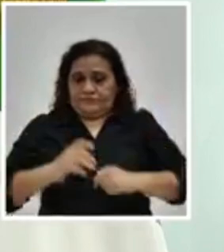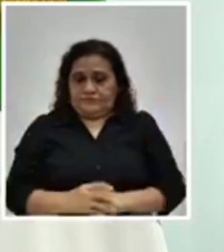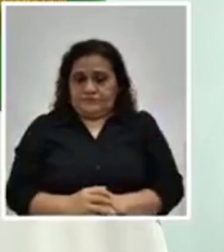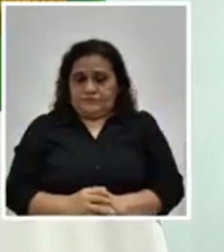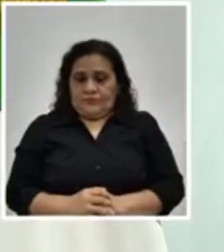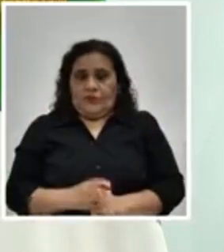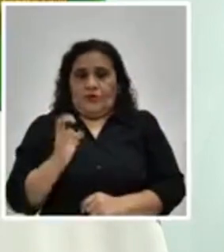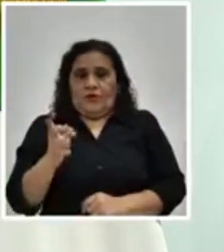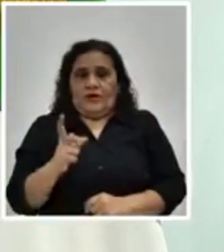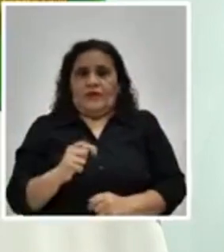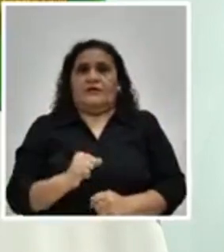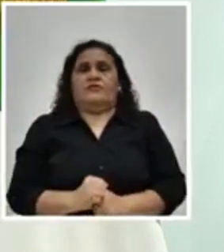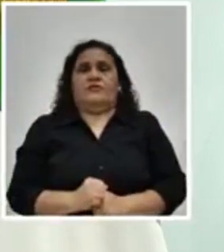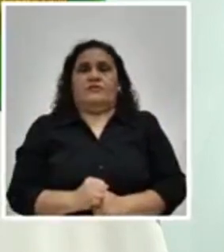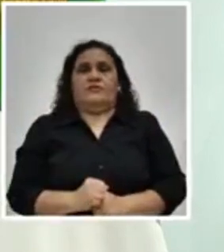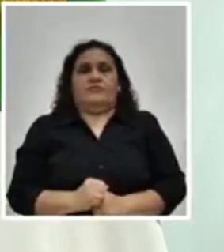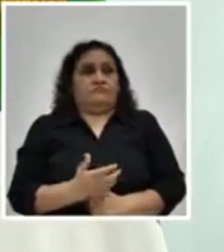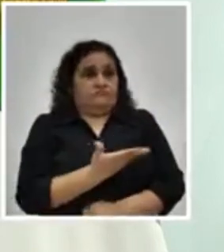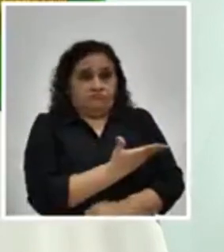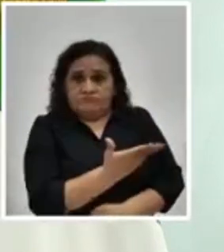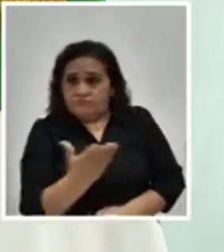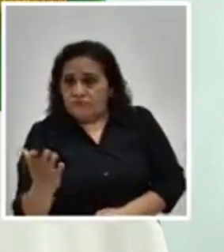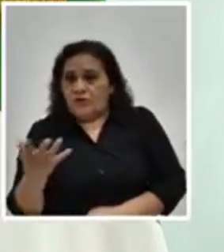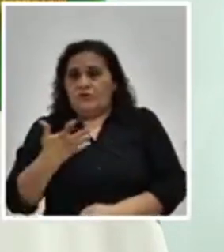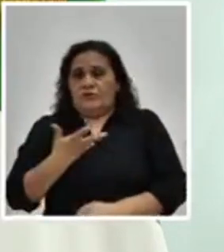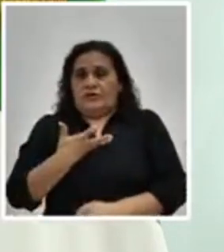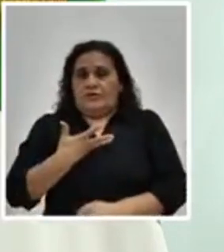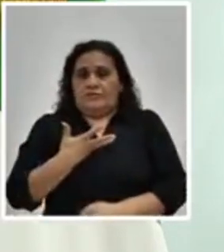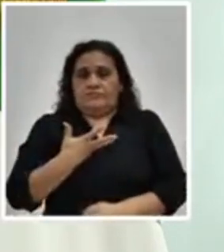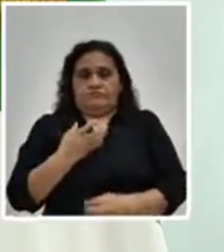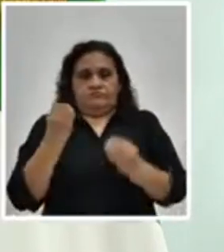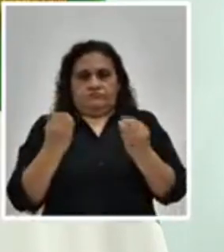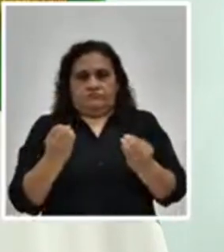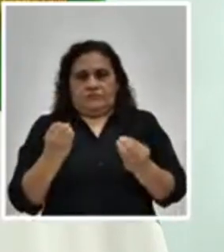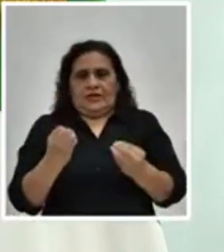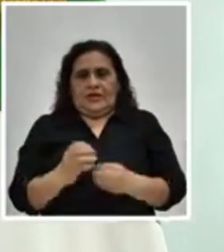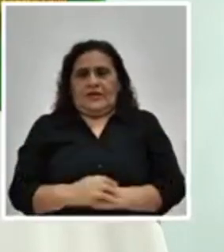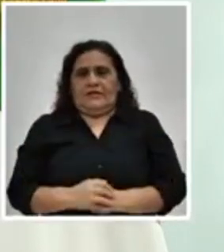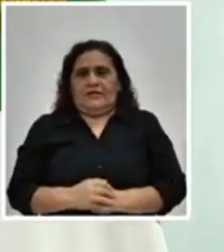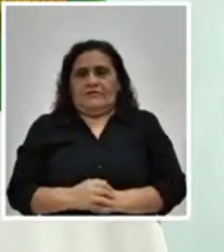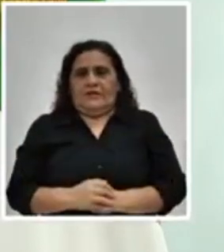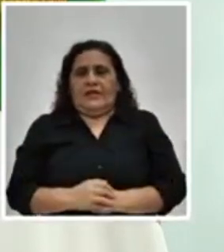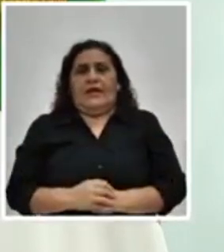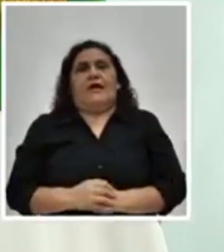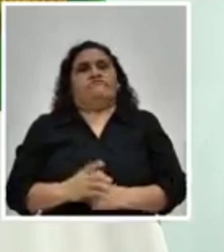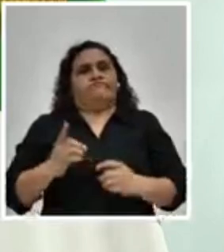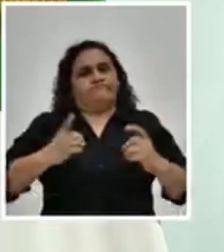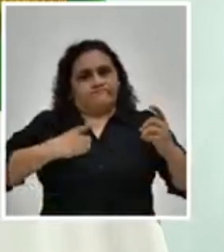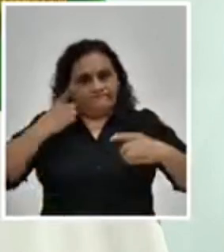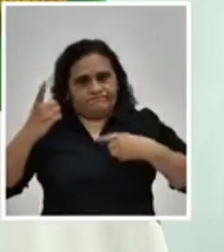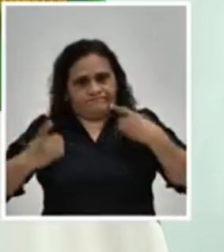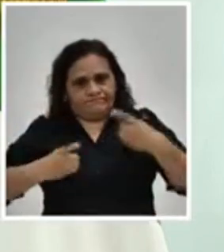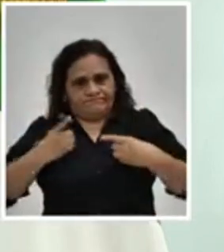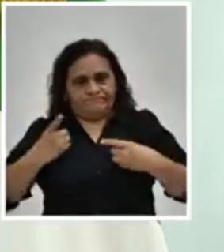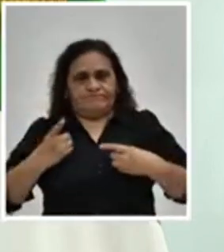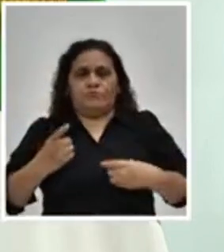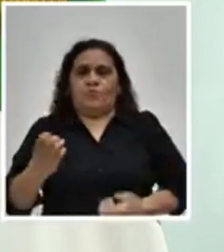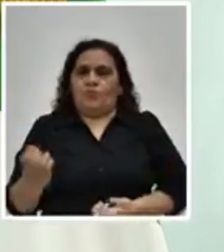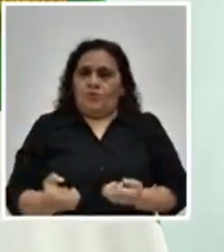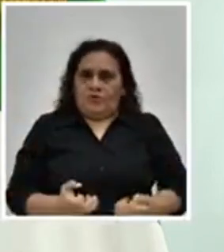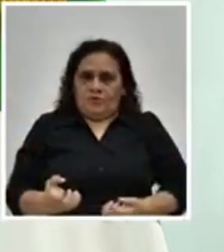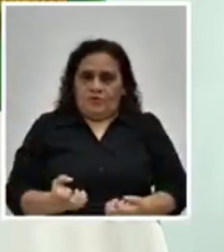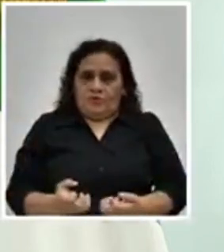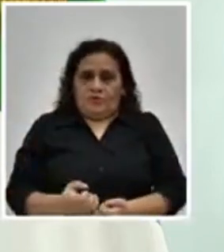Con este espacio todos tenemos grandes realidades para la sana convivencia de nuestros hijos y de